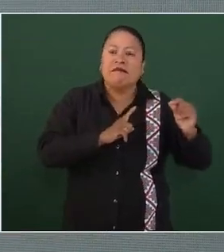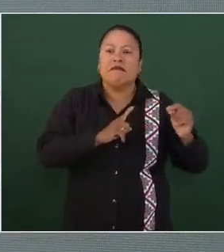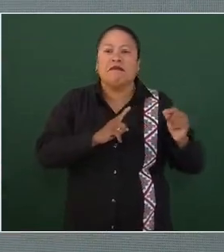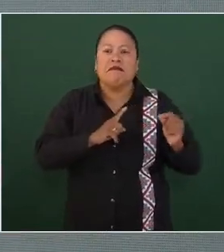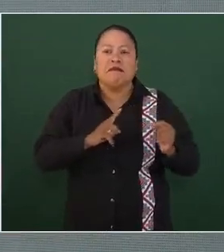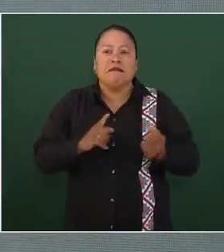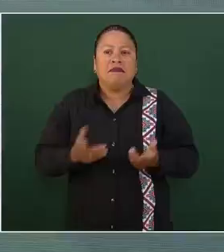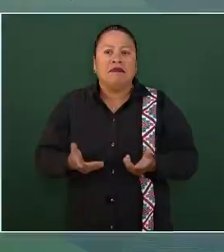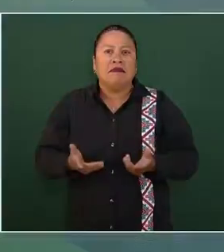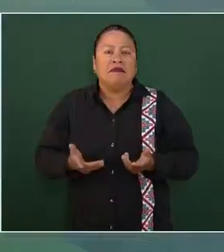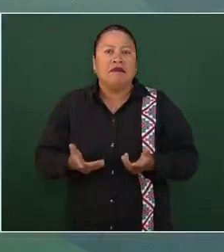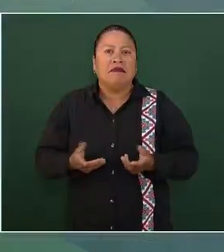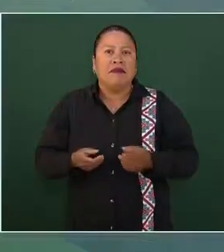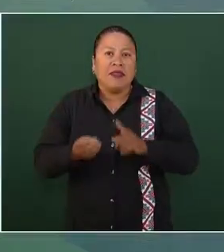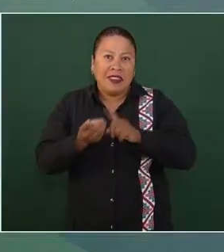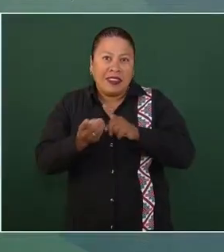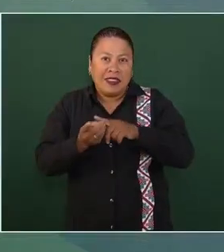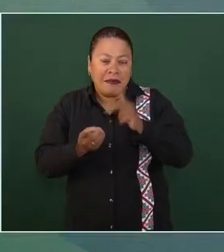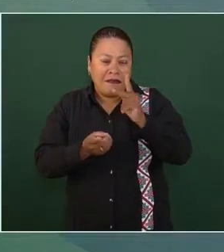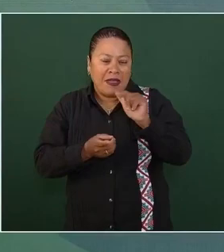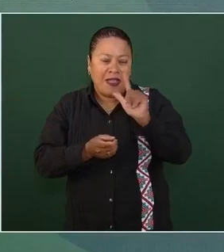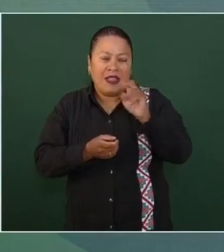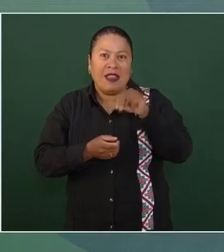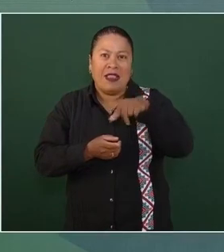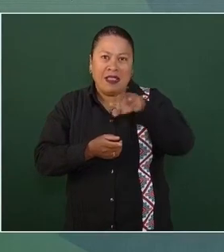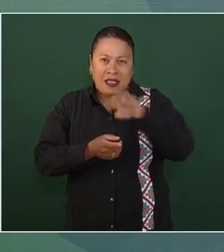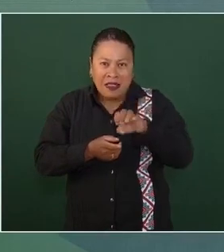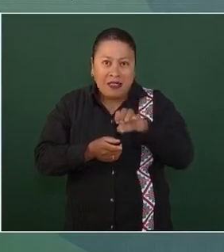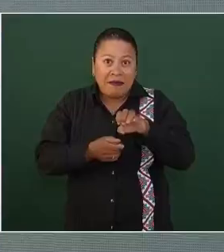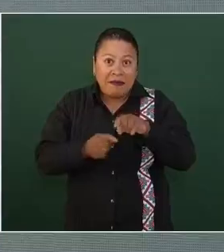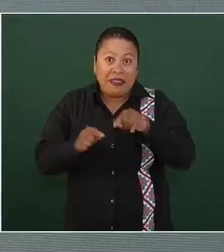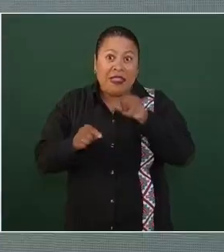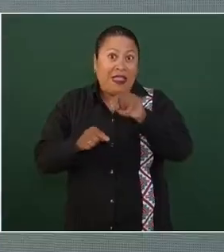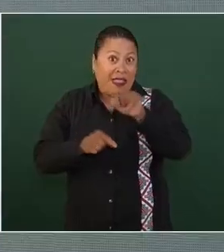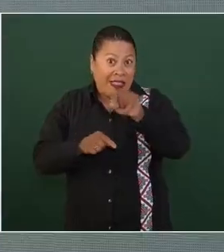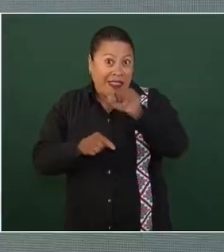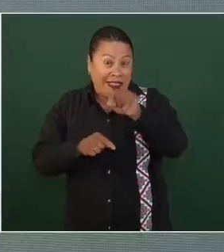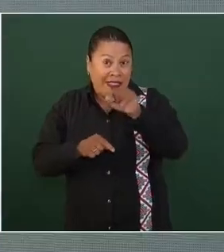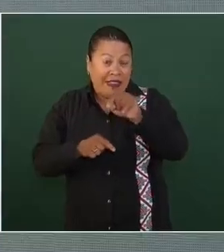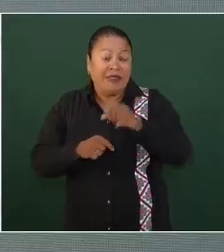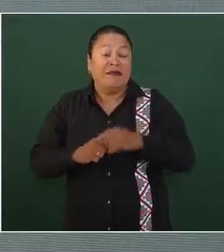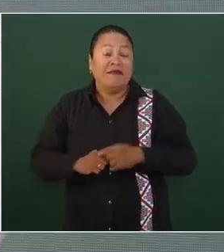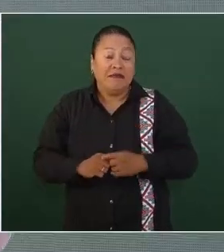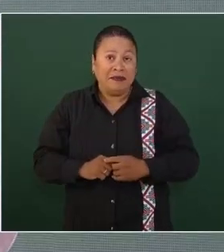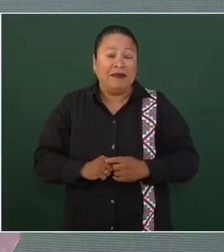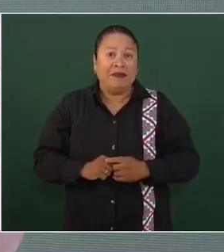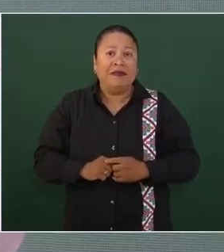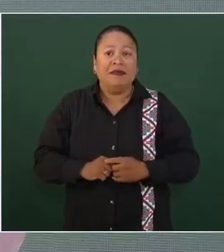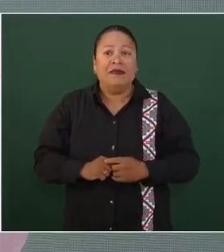Palenque y ahí tengo la ventaja